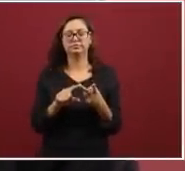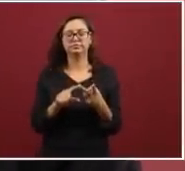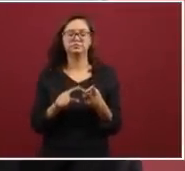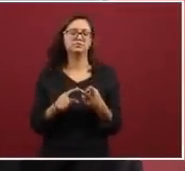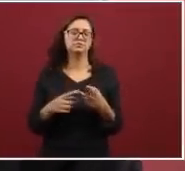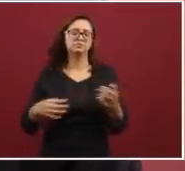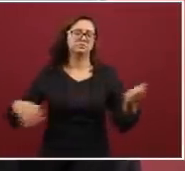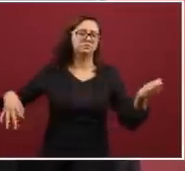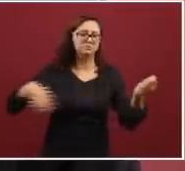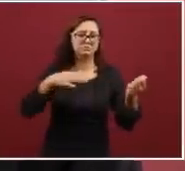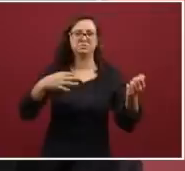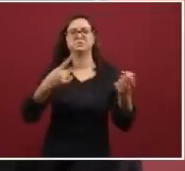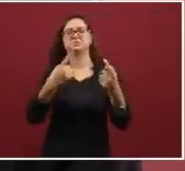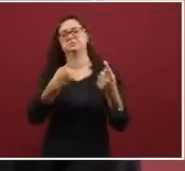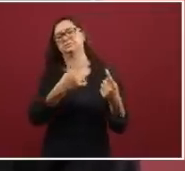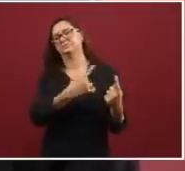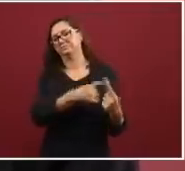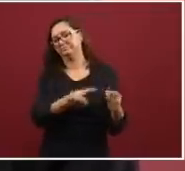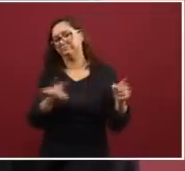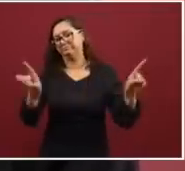orquestas de